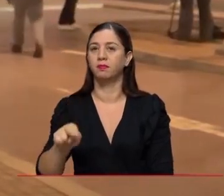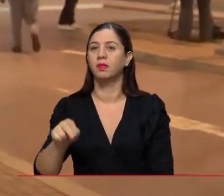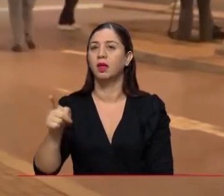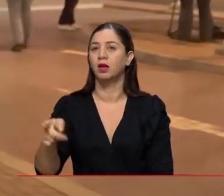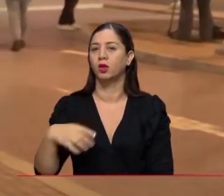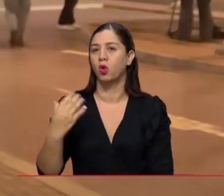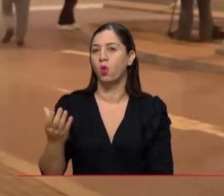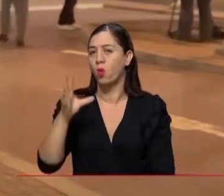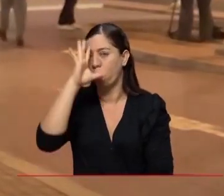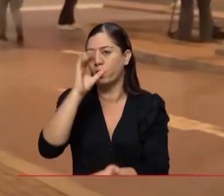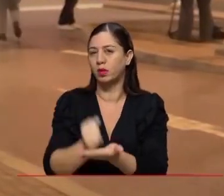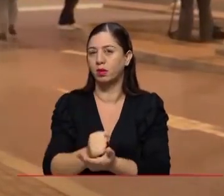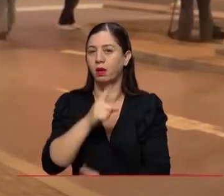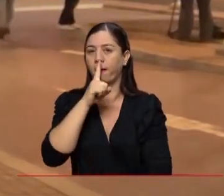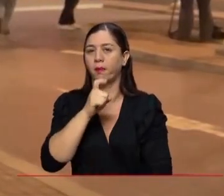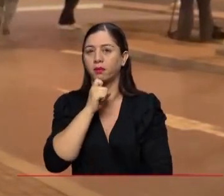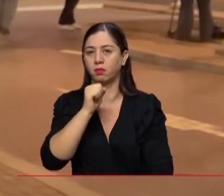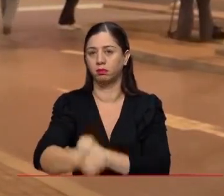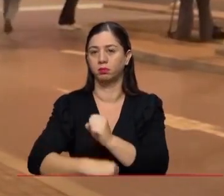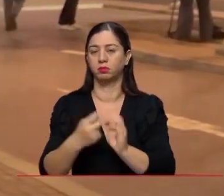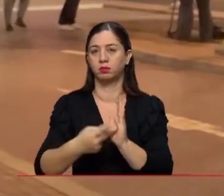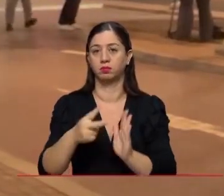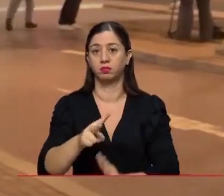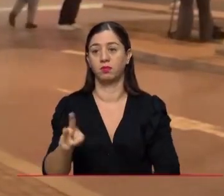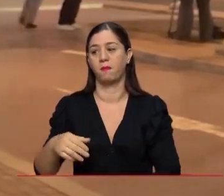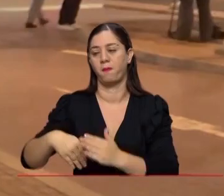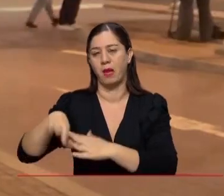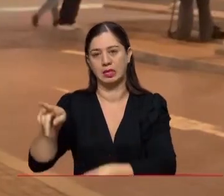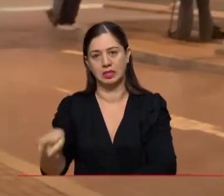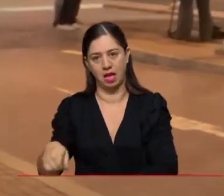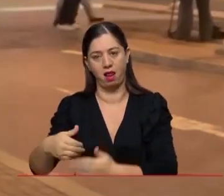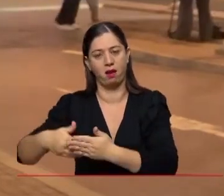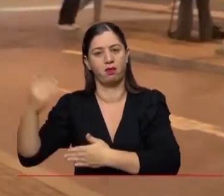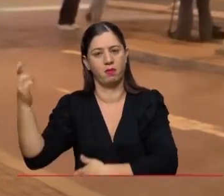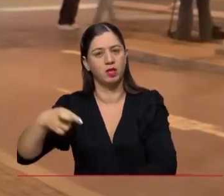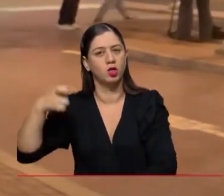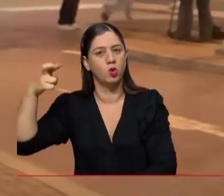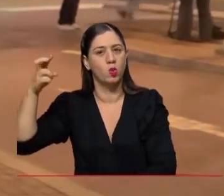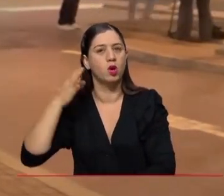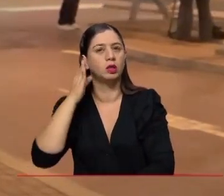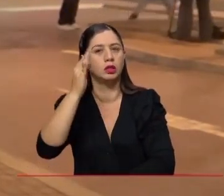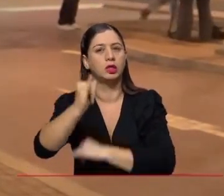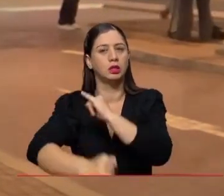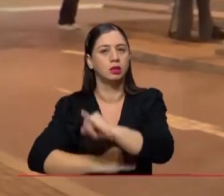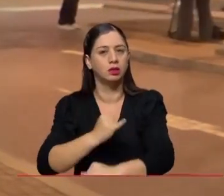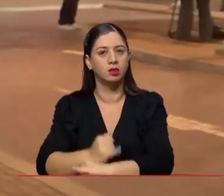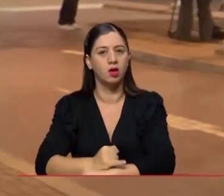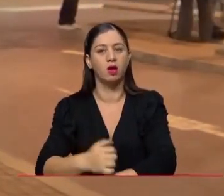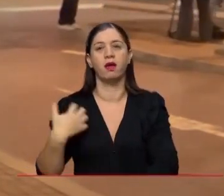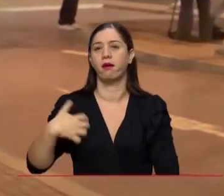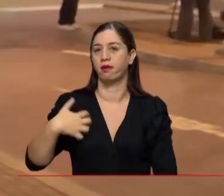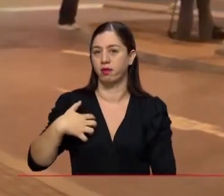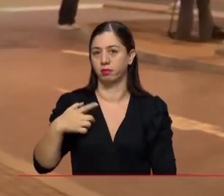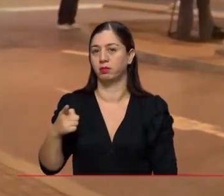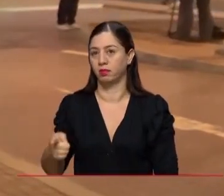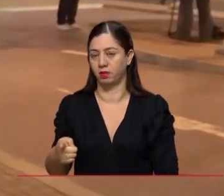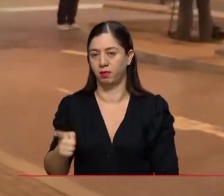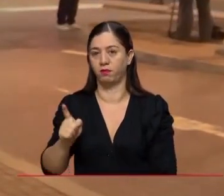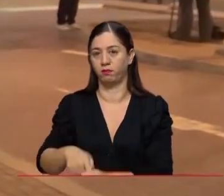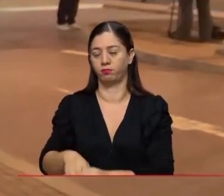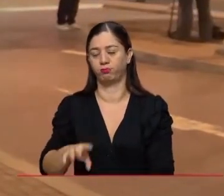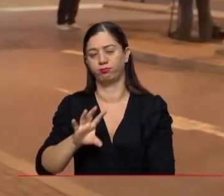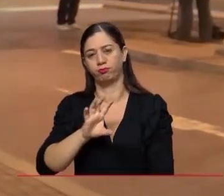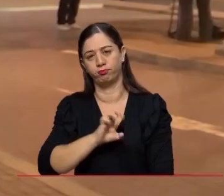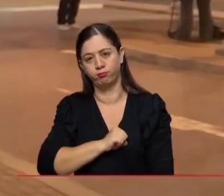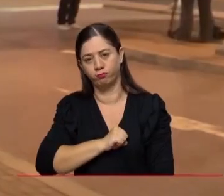Qatar 2022 y mucho más cuando él inició su carrera dimensionándose a nivel internacional en el fútbol argentino. Eso sí,